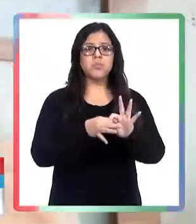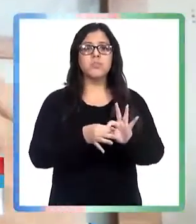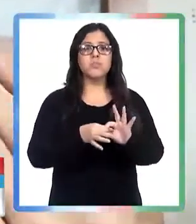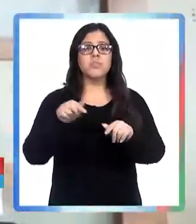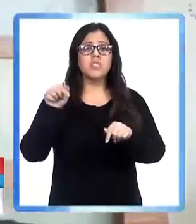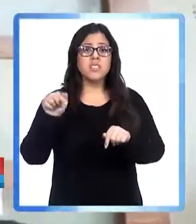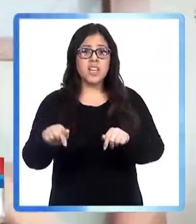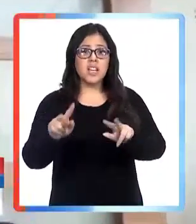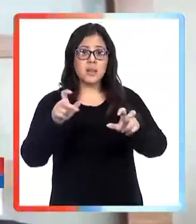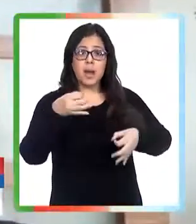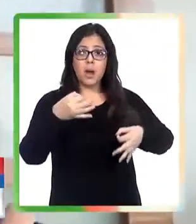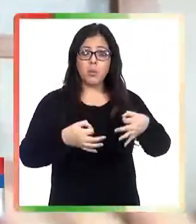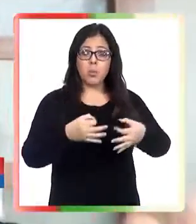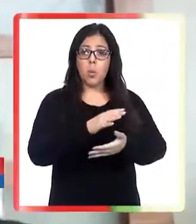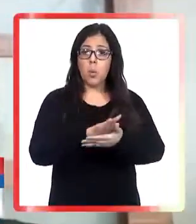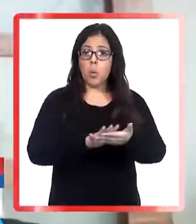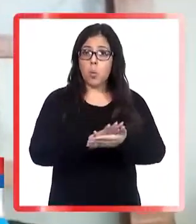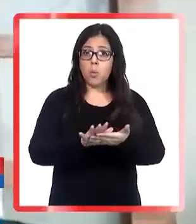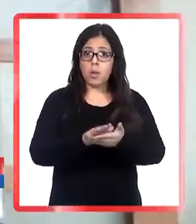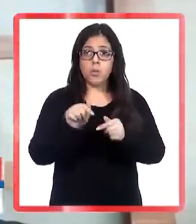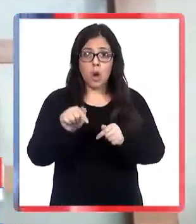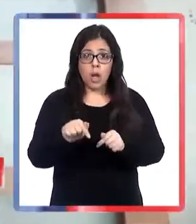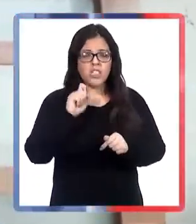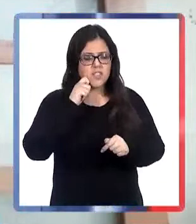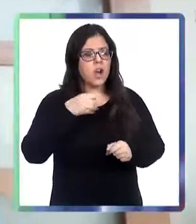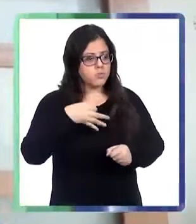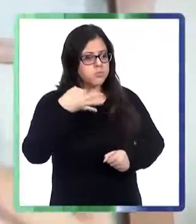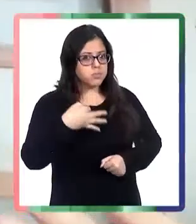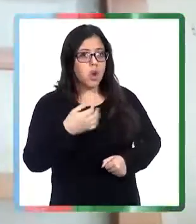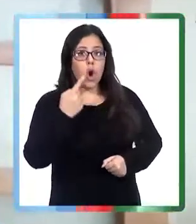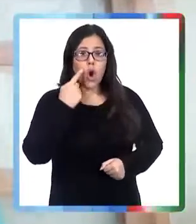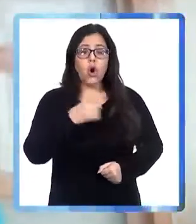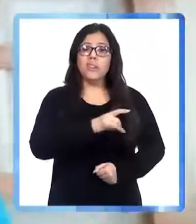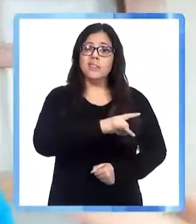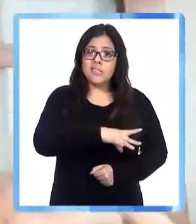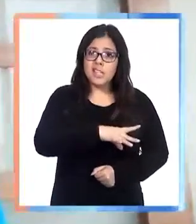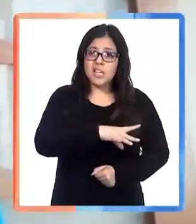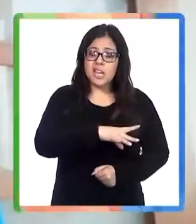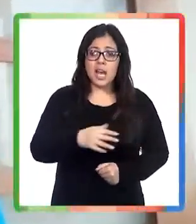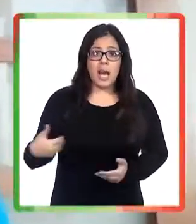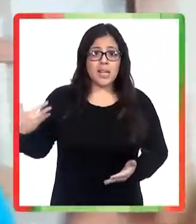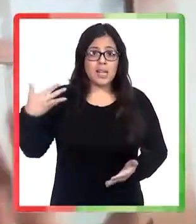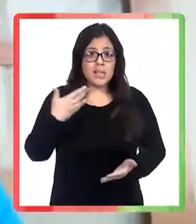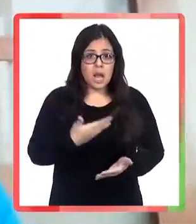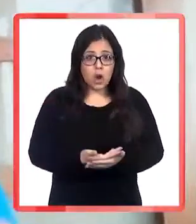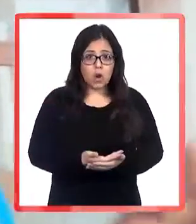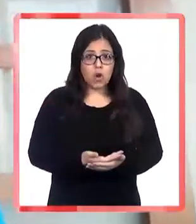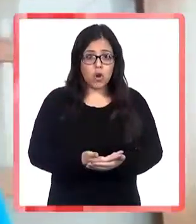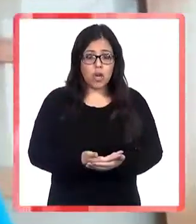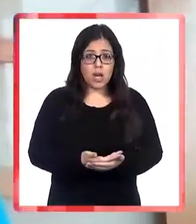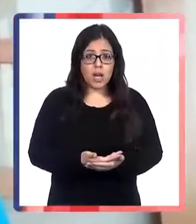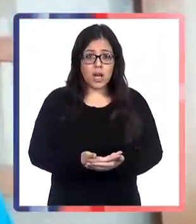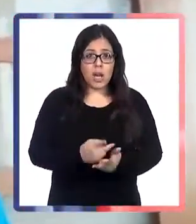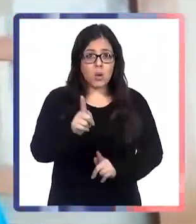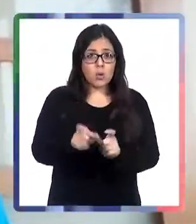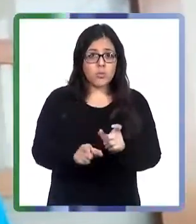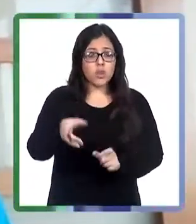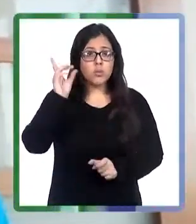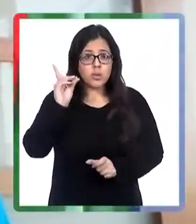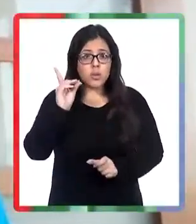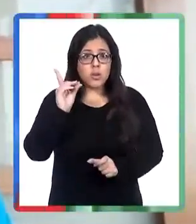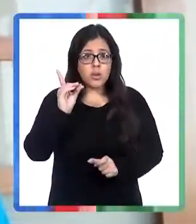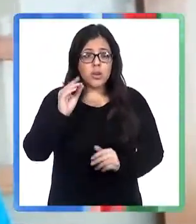vinculantes, que el consentimiento que se presta en dichos actos jurídicos, como un contrato, por ejemplo, sea válido. Lamentablemente en Chile, hasta el día de hoy, a ciertas